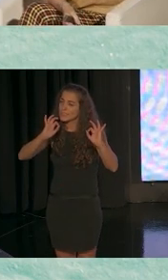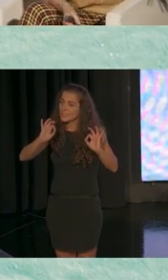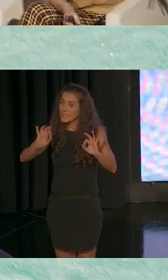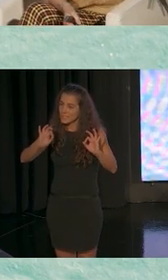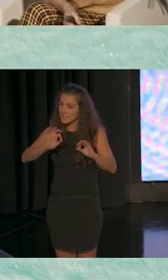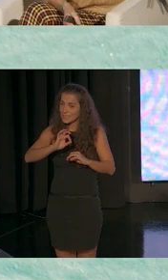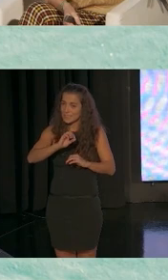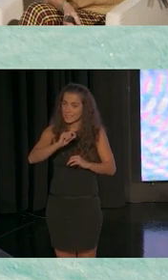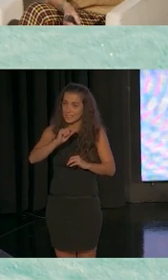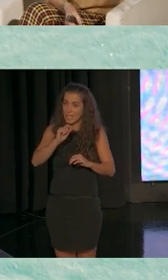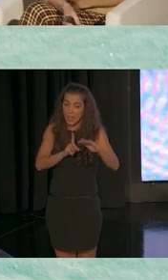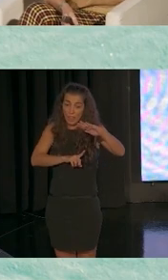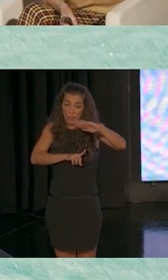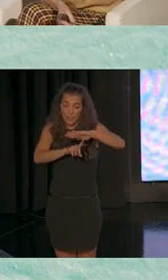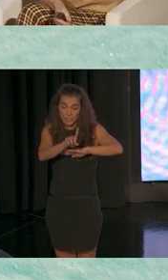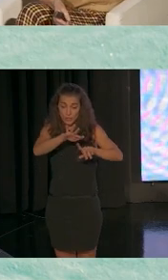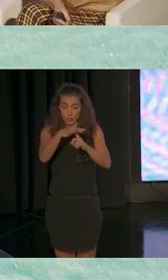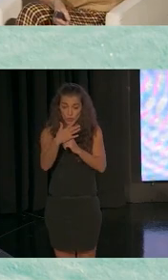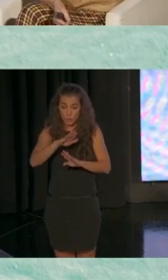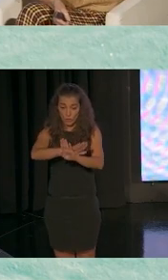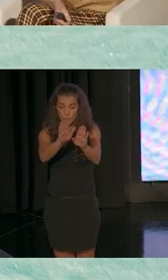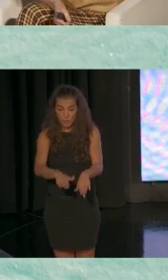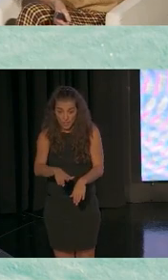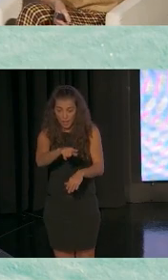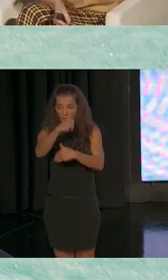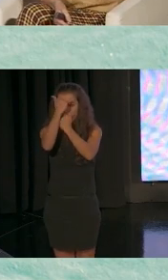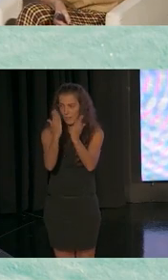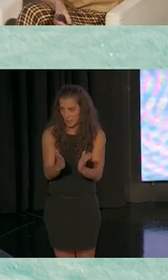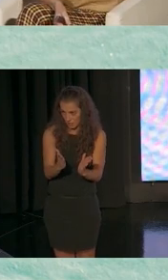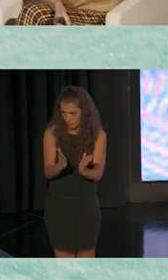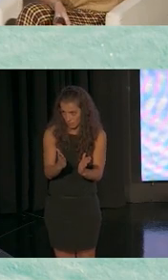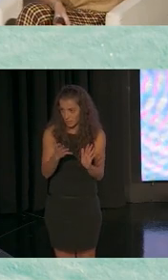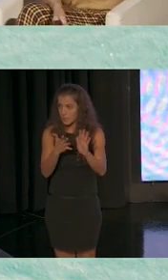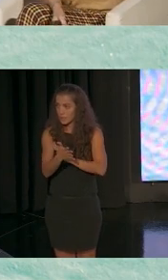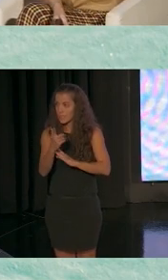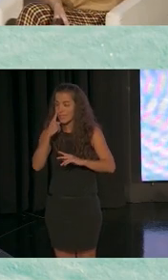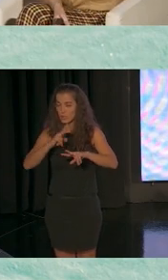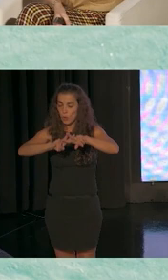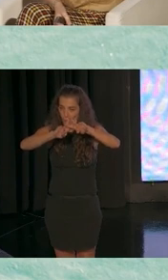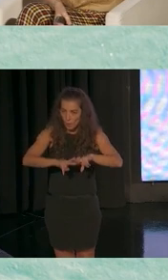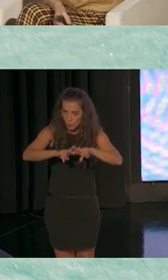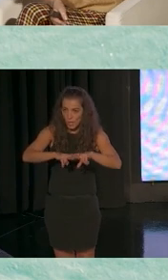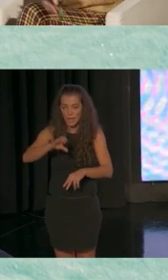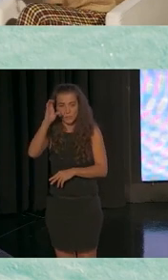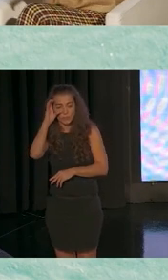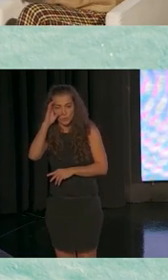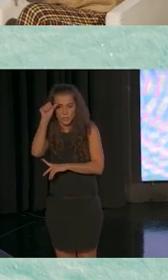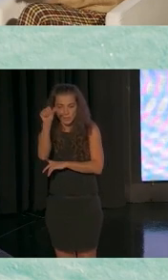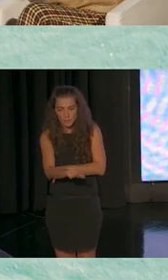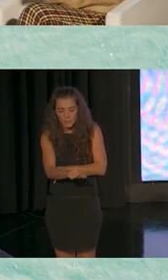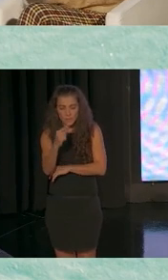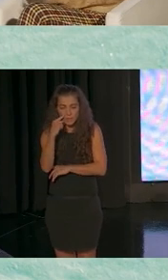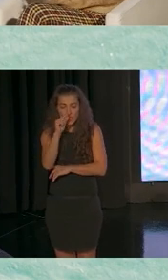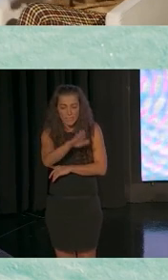finales del desarrollo es decir lo que nos centramos es en evaluar en observar y en evaluar Qué